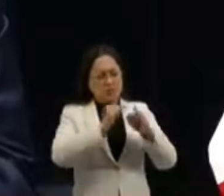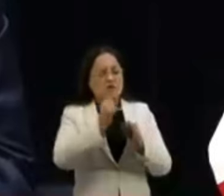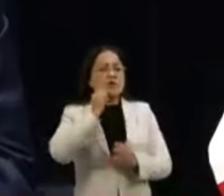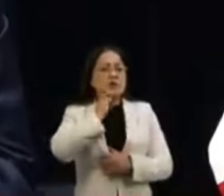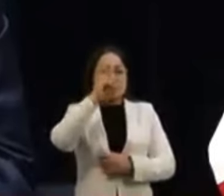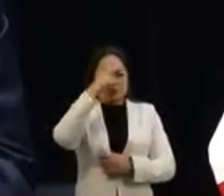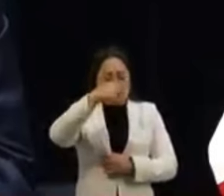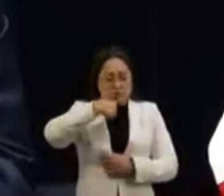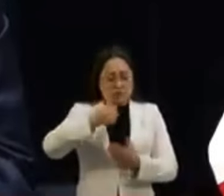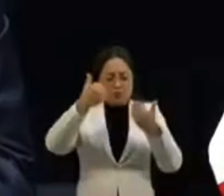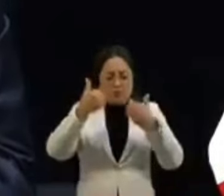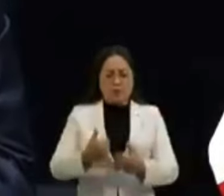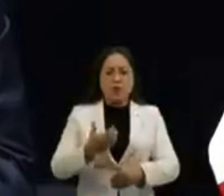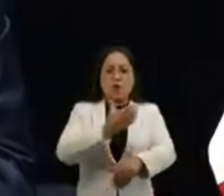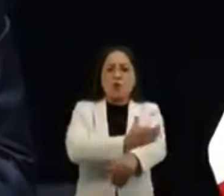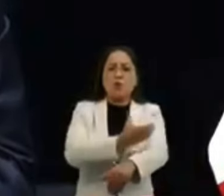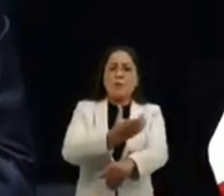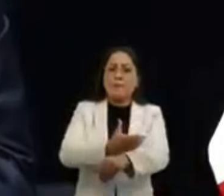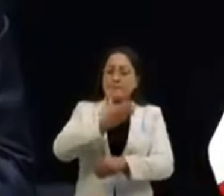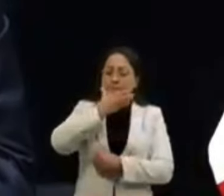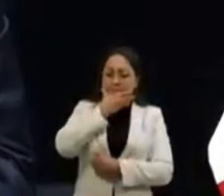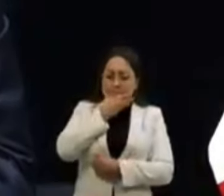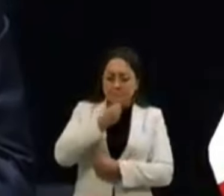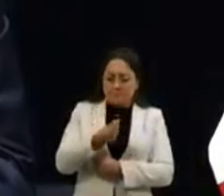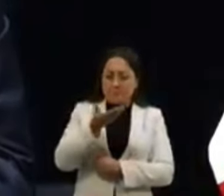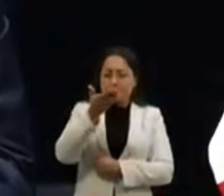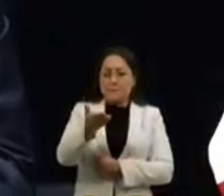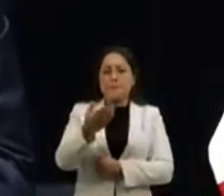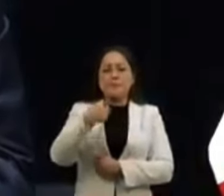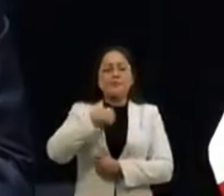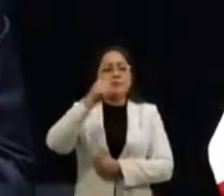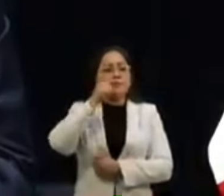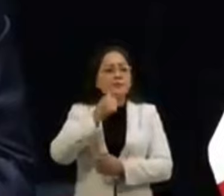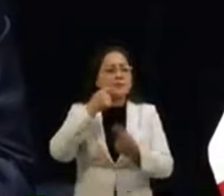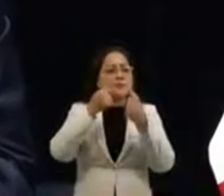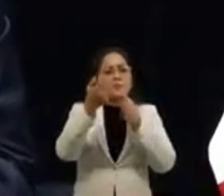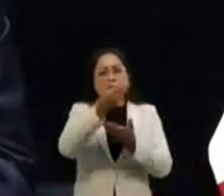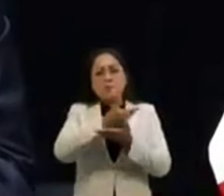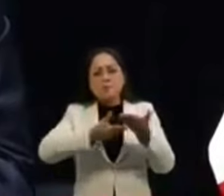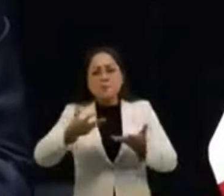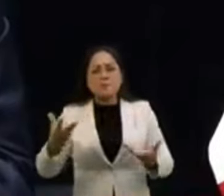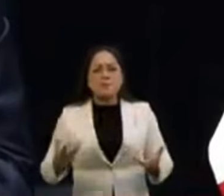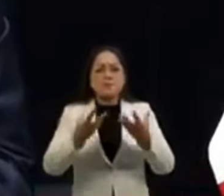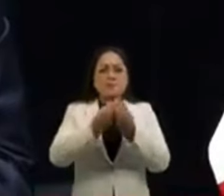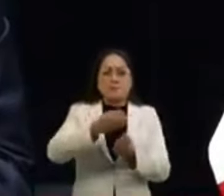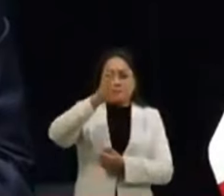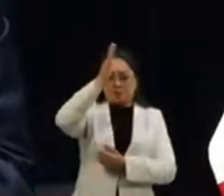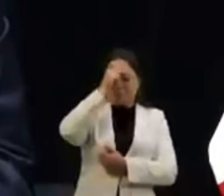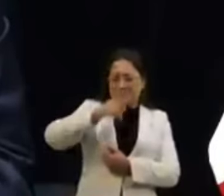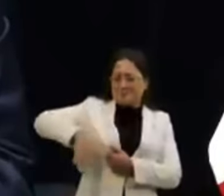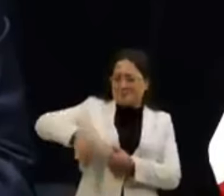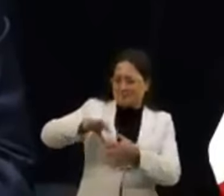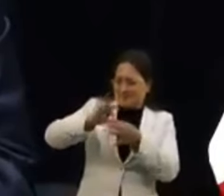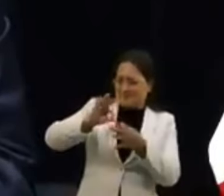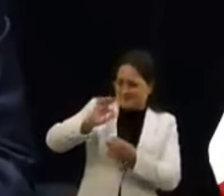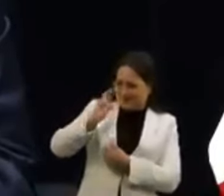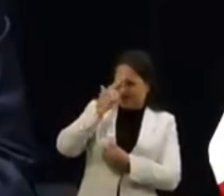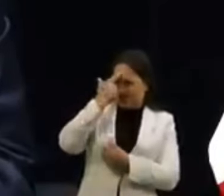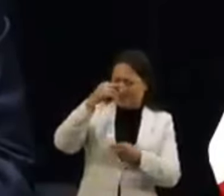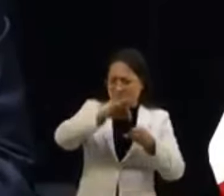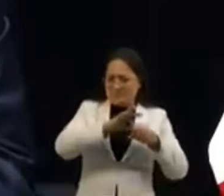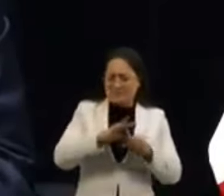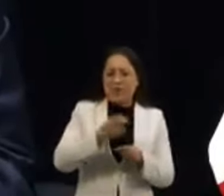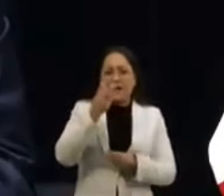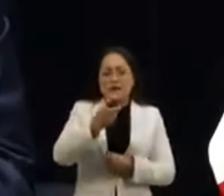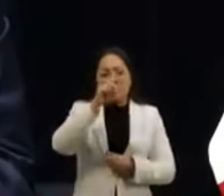tendrán a un compañero y que siempre el diálogo y la construcción de acuerdos como acaba de hacerse, fue